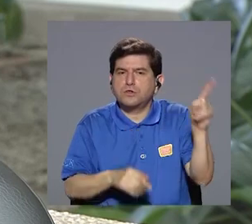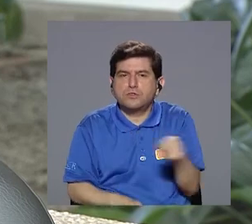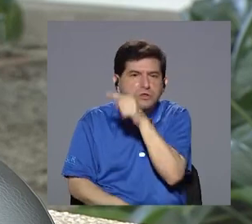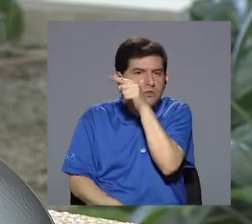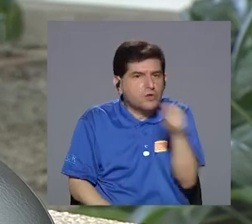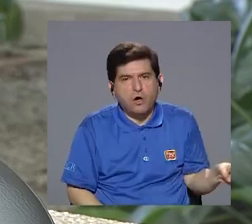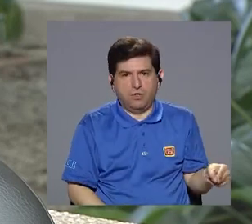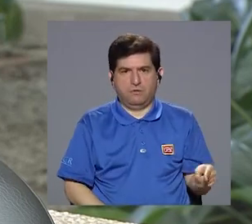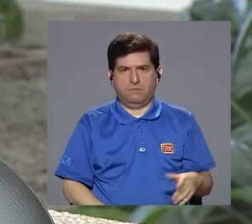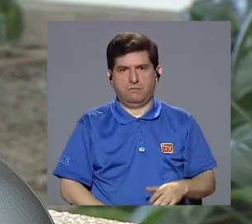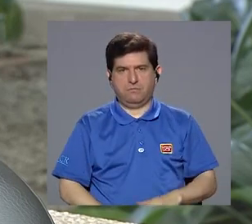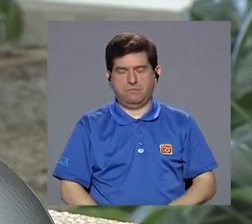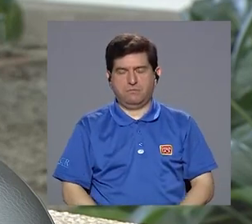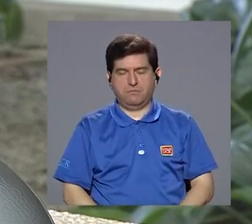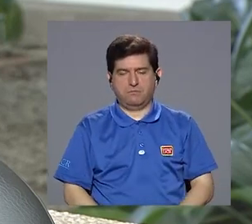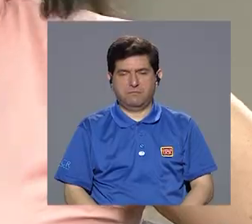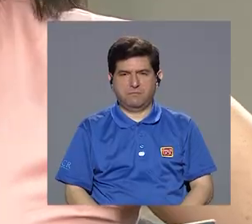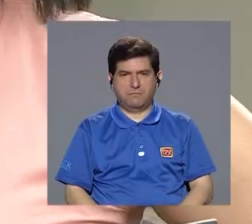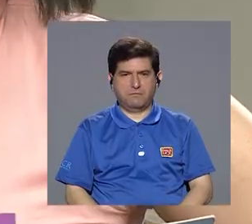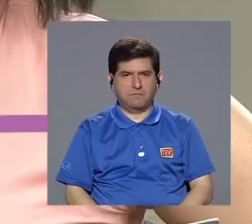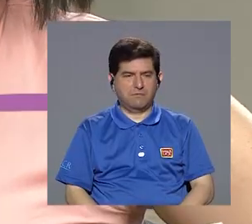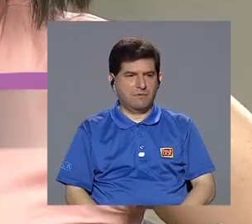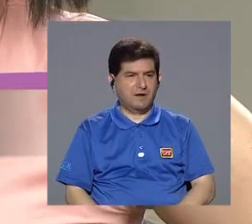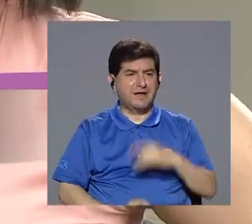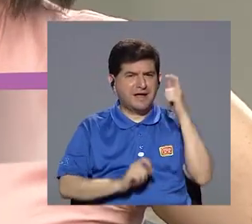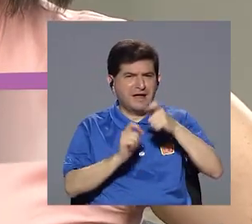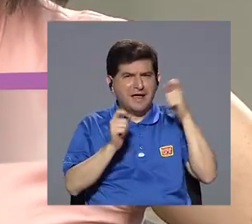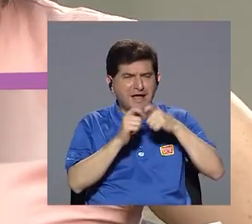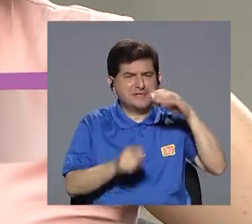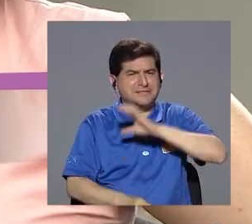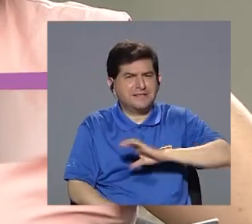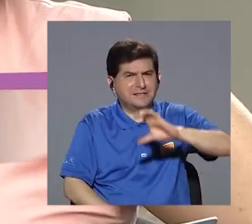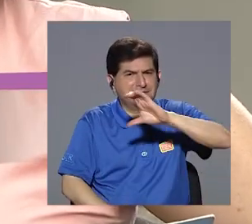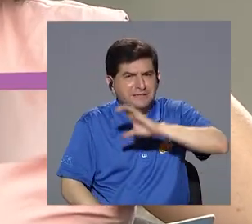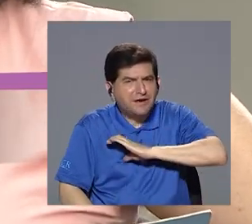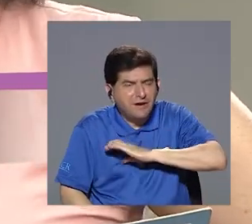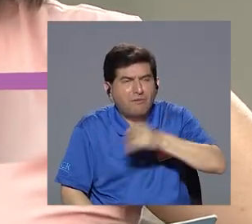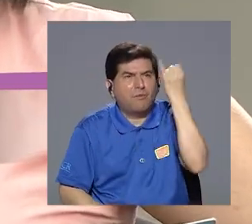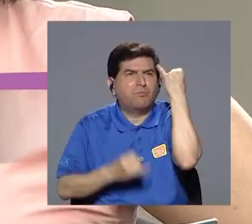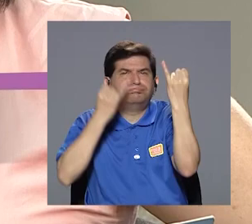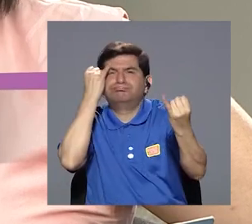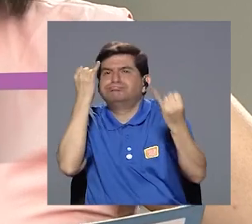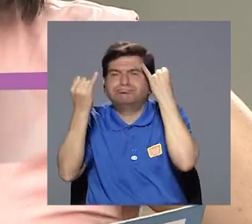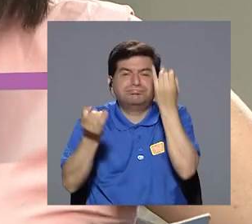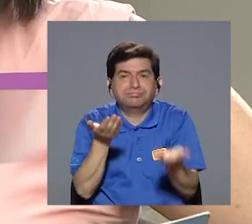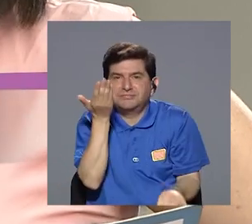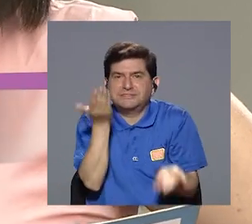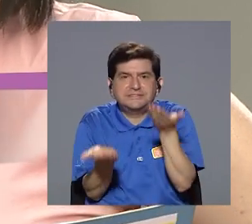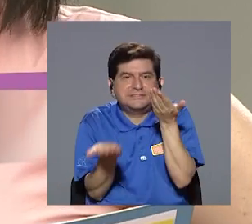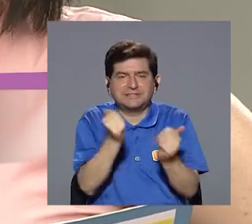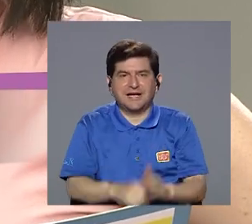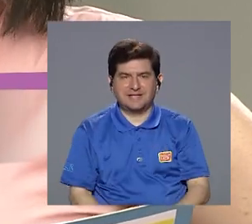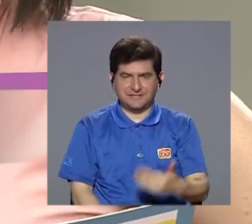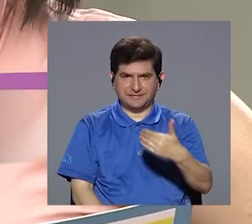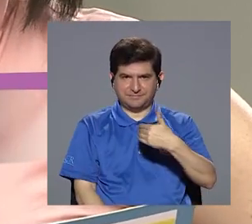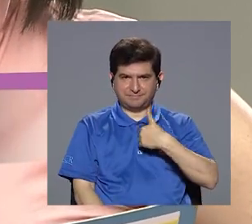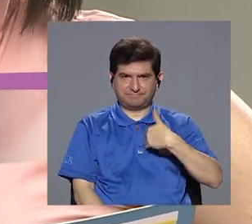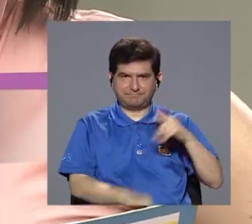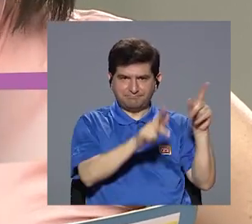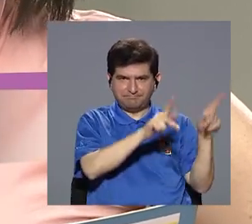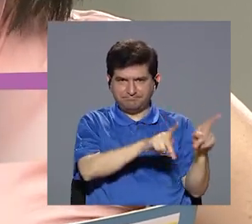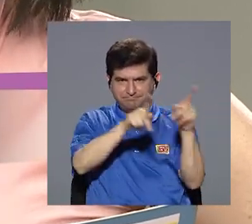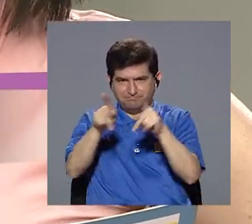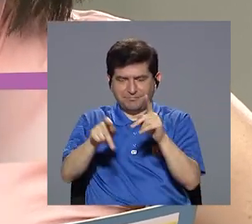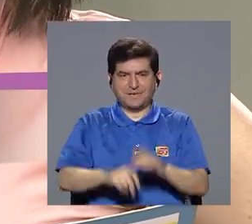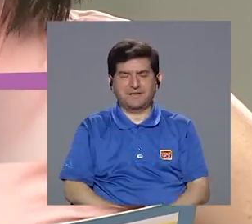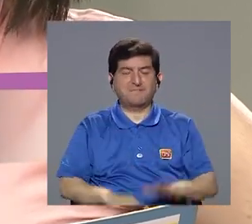alimentación absolutamente todo. Uh-huh. Y son justamente estos comportamientos o estas ideas de pronto que tienen